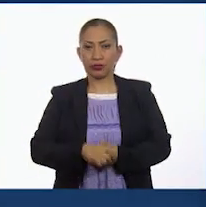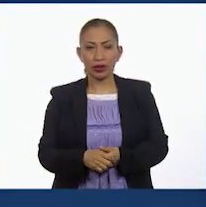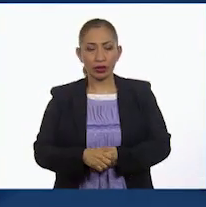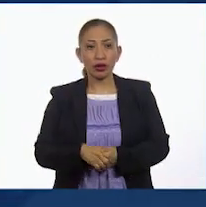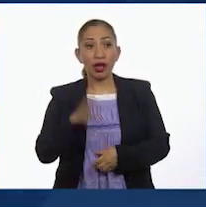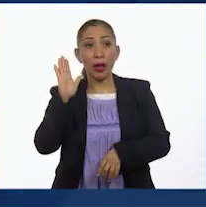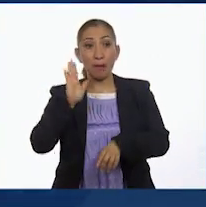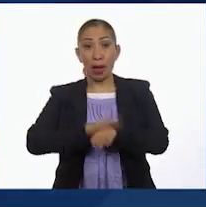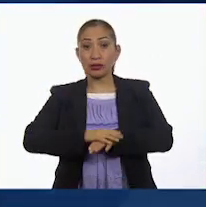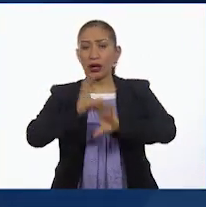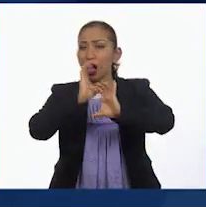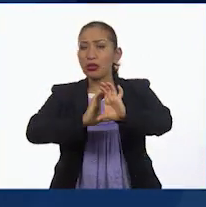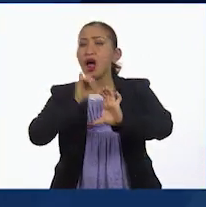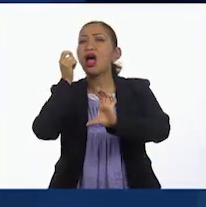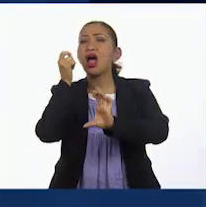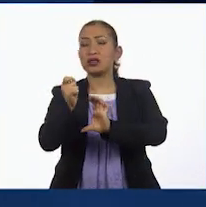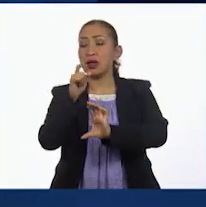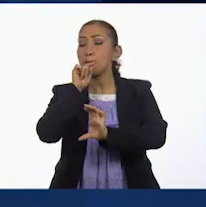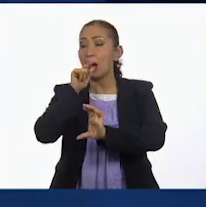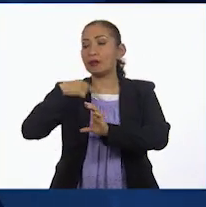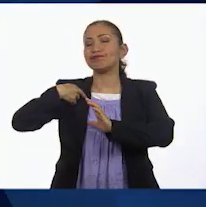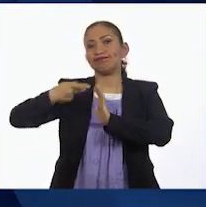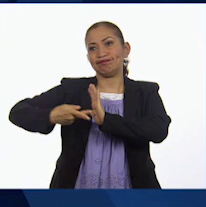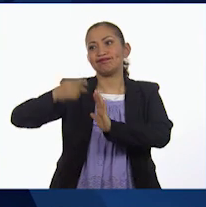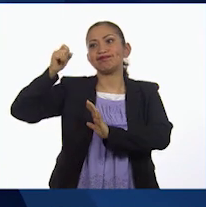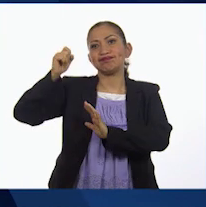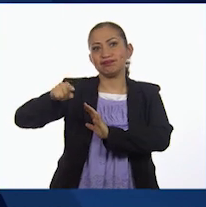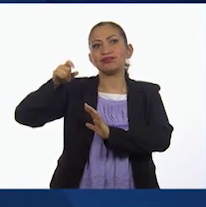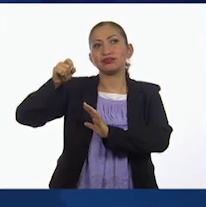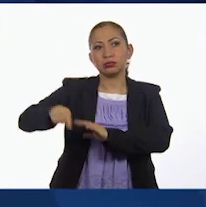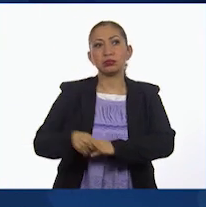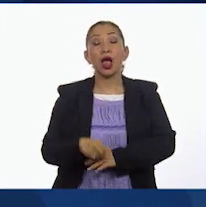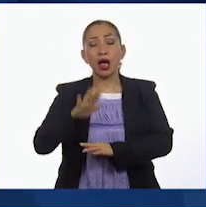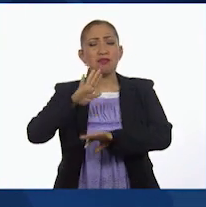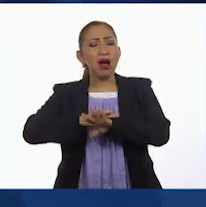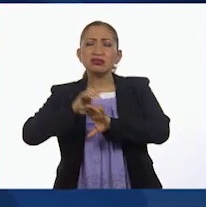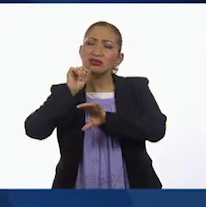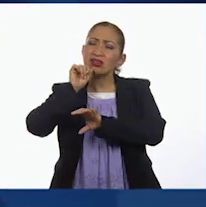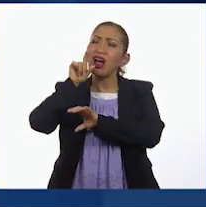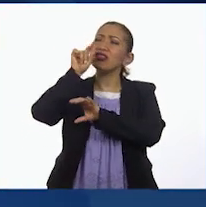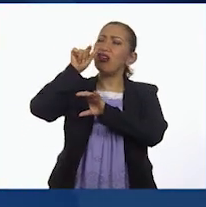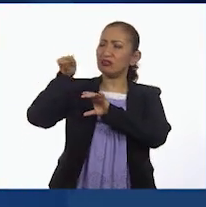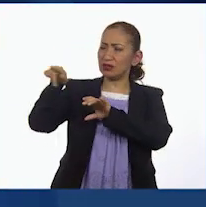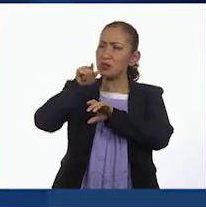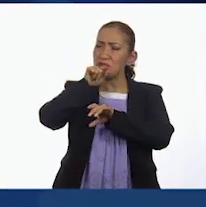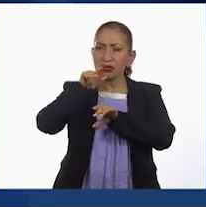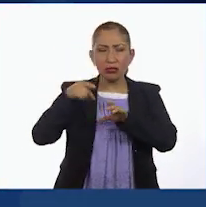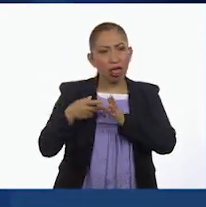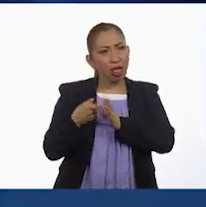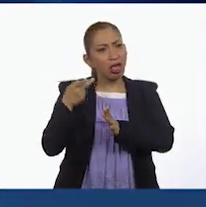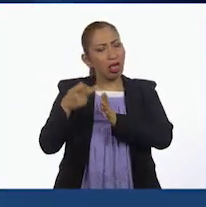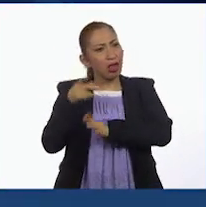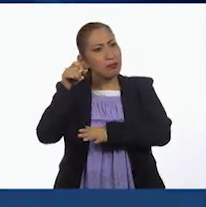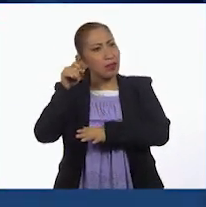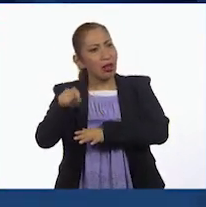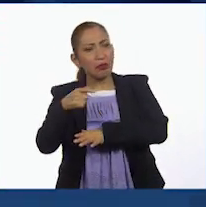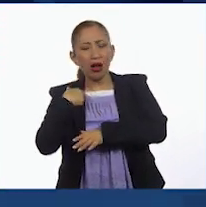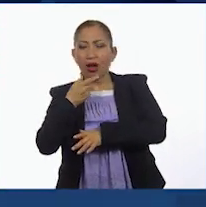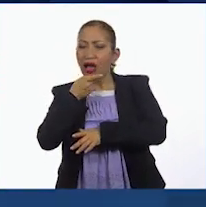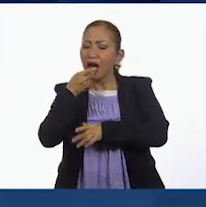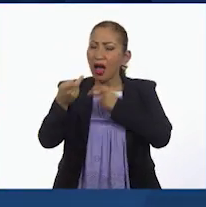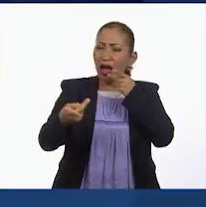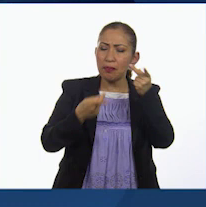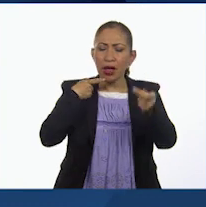Más que cantar, este pájaro insiste. Más que cantar, este pájaro insiste. Alega